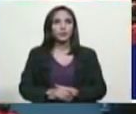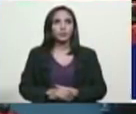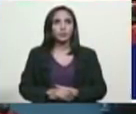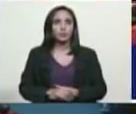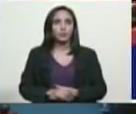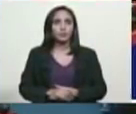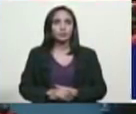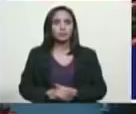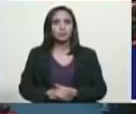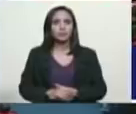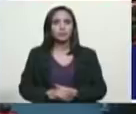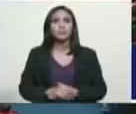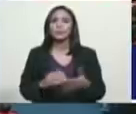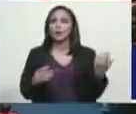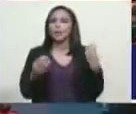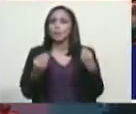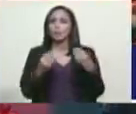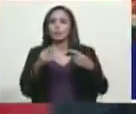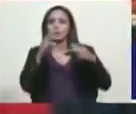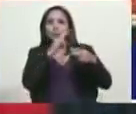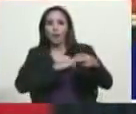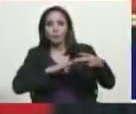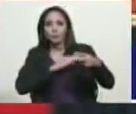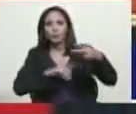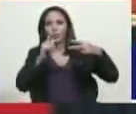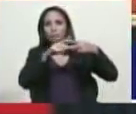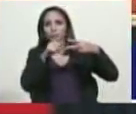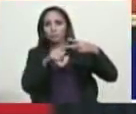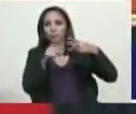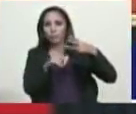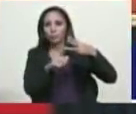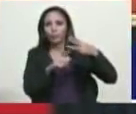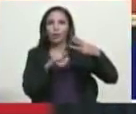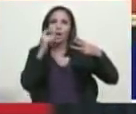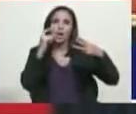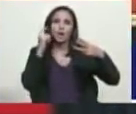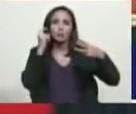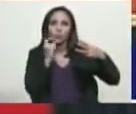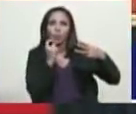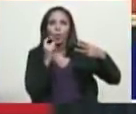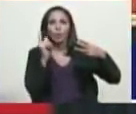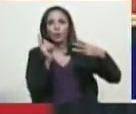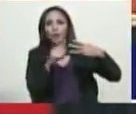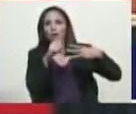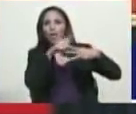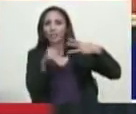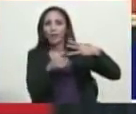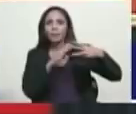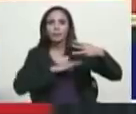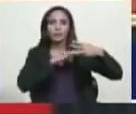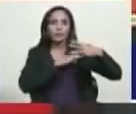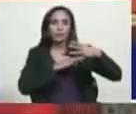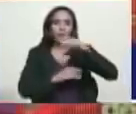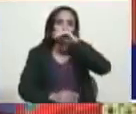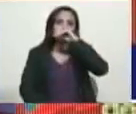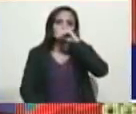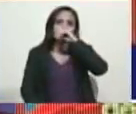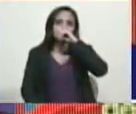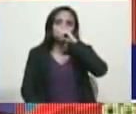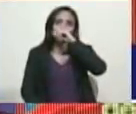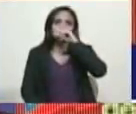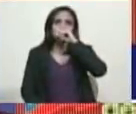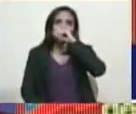misiones, Robinson, Rivas, Sucre. Es una inmensa responsabilidad, puras mujeres,